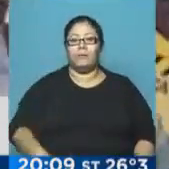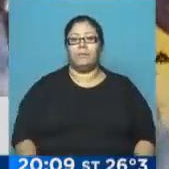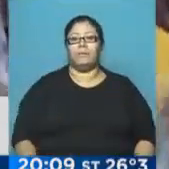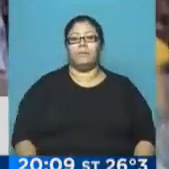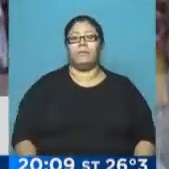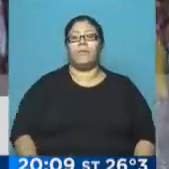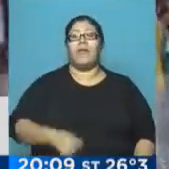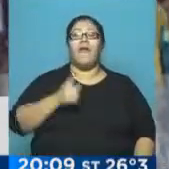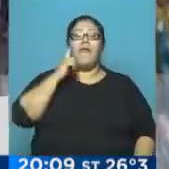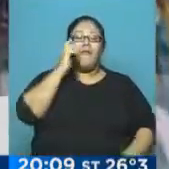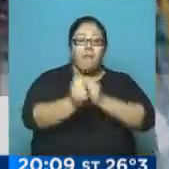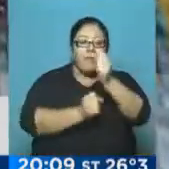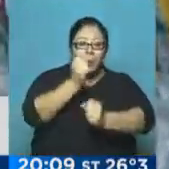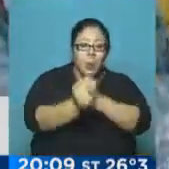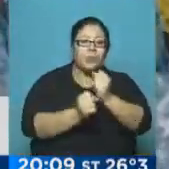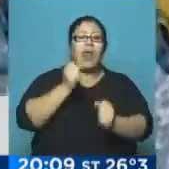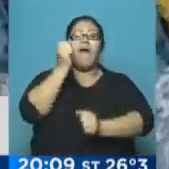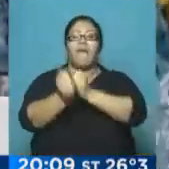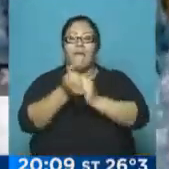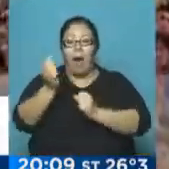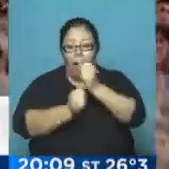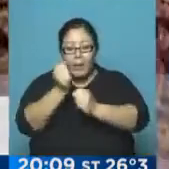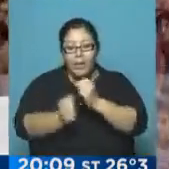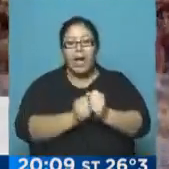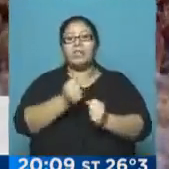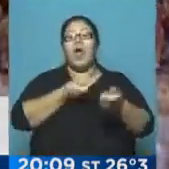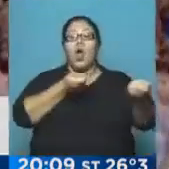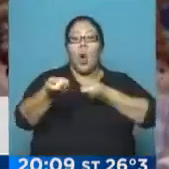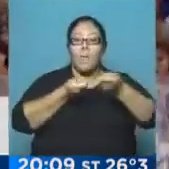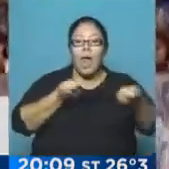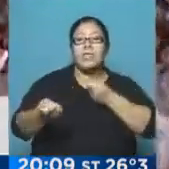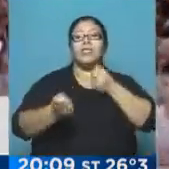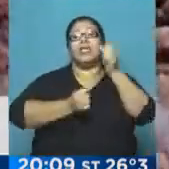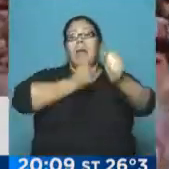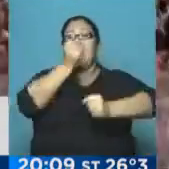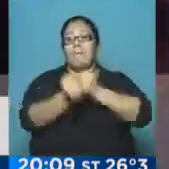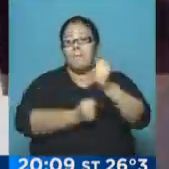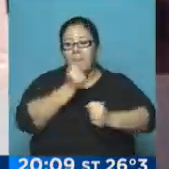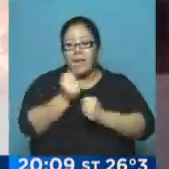más fábricas, más comercios, más empresas.